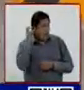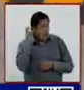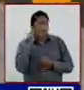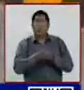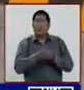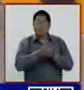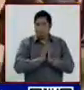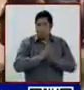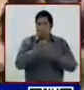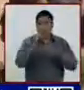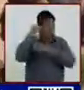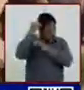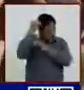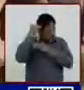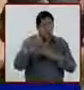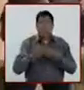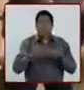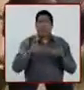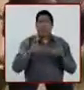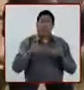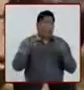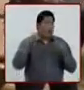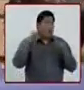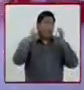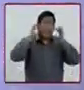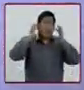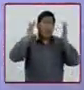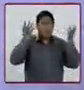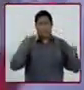el pedido de Santa Cruz y deje de hacérselo los oídos sordos.